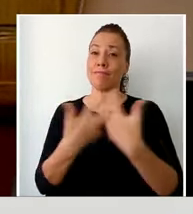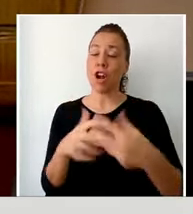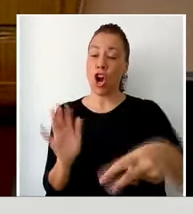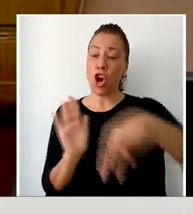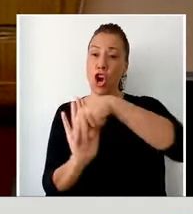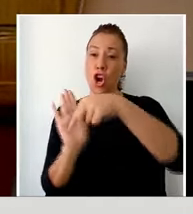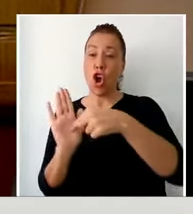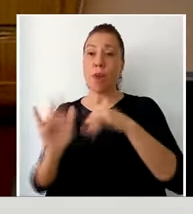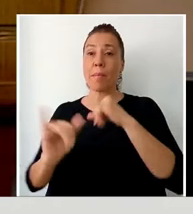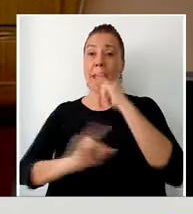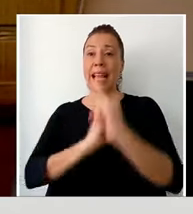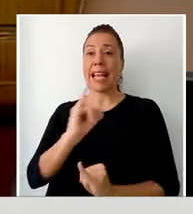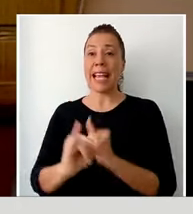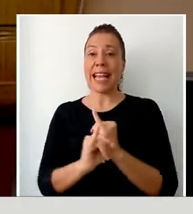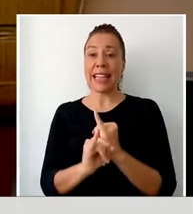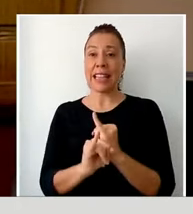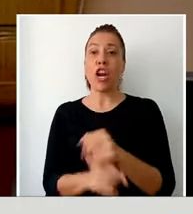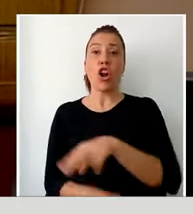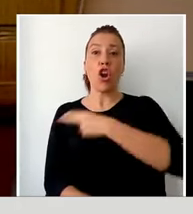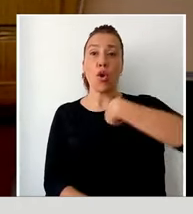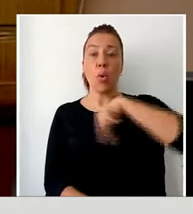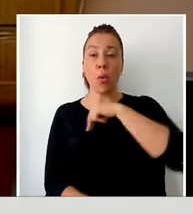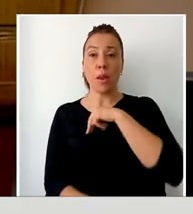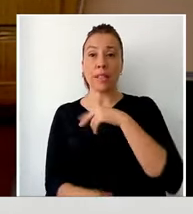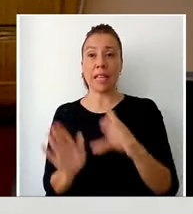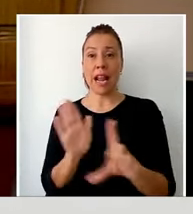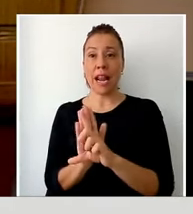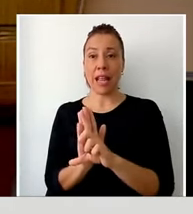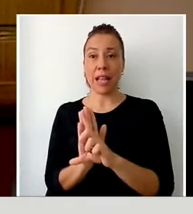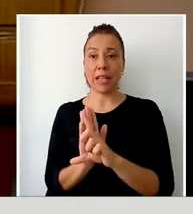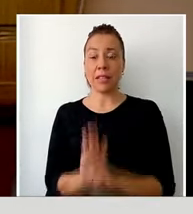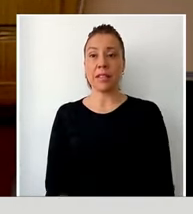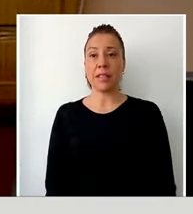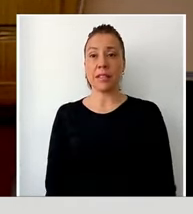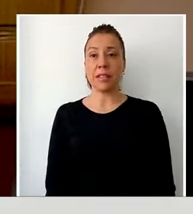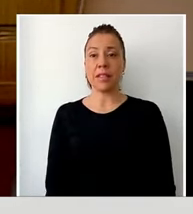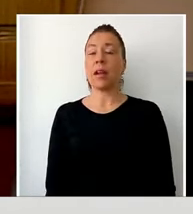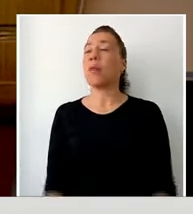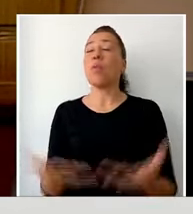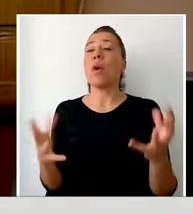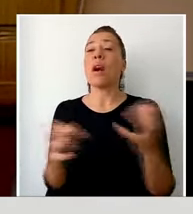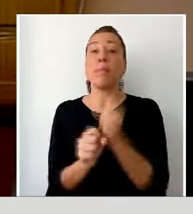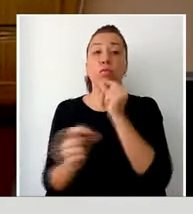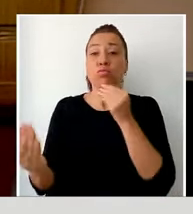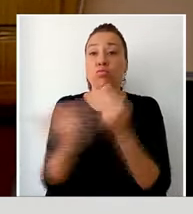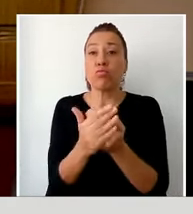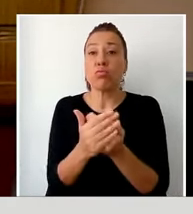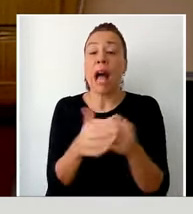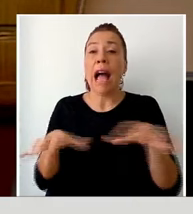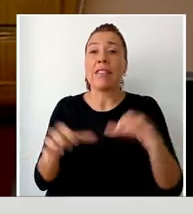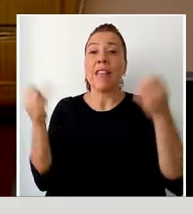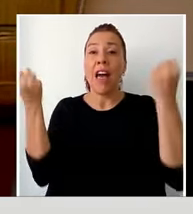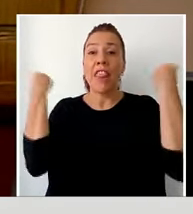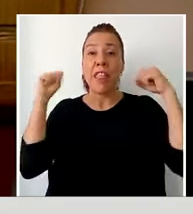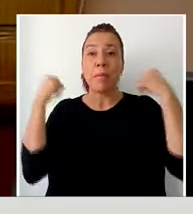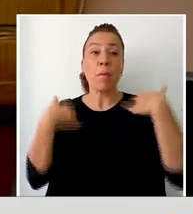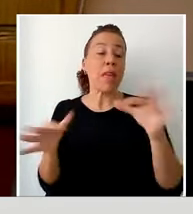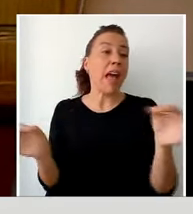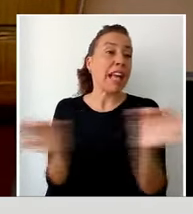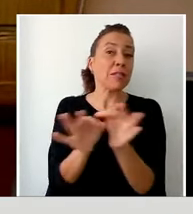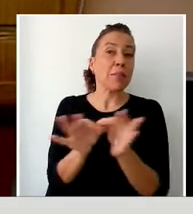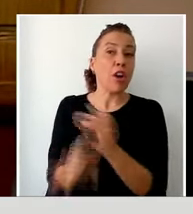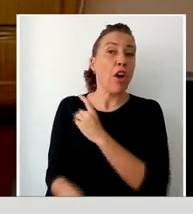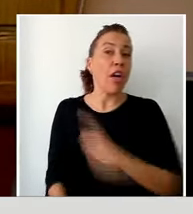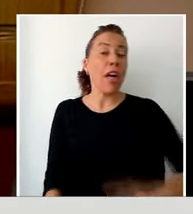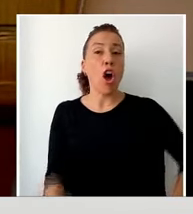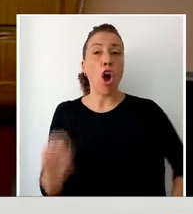en nuestra legislación esta vez con mayor premura por estar a puertas del evento deportivo como decía mi colega la diputada Olivera y